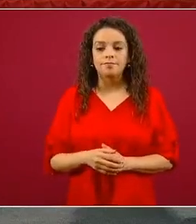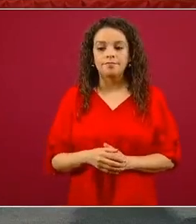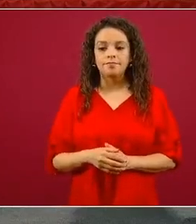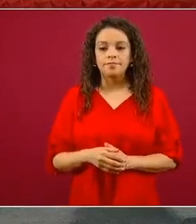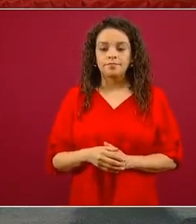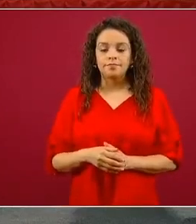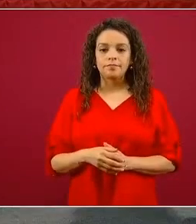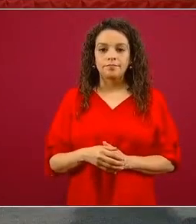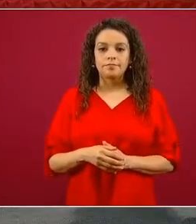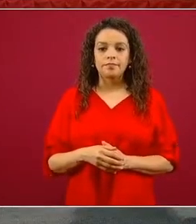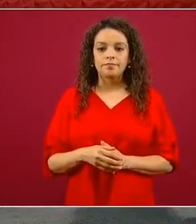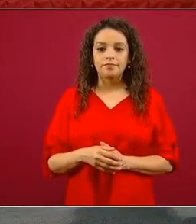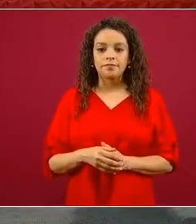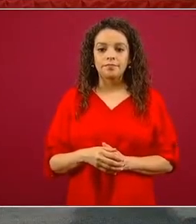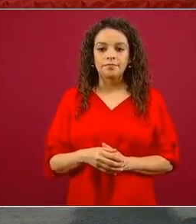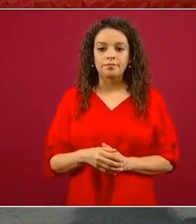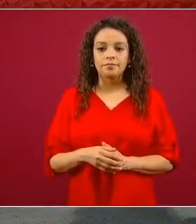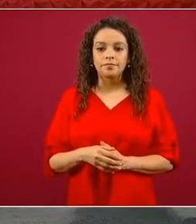de todo.